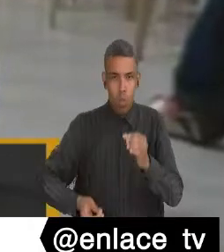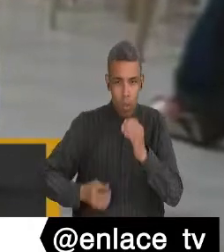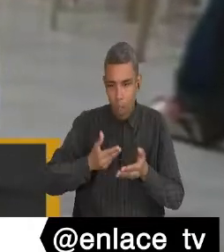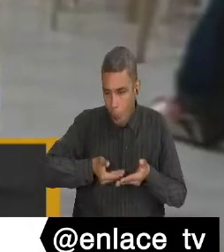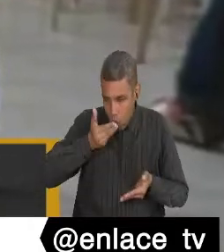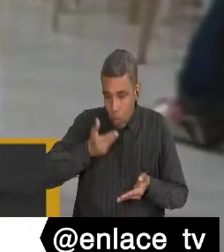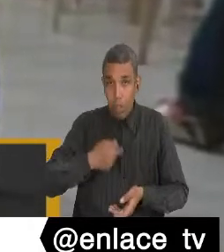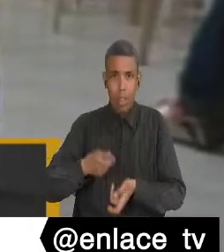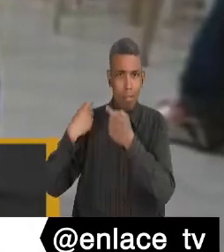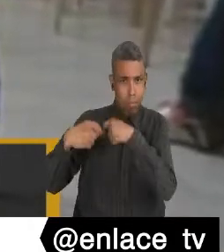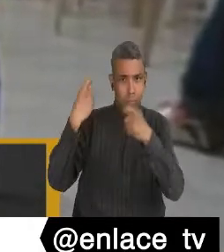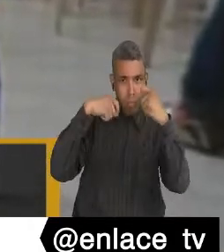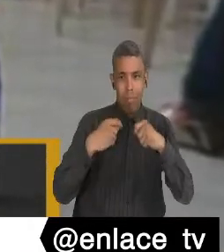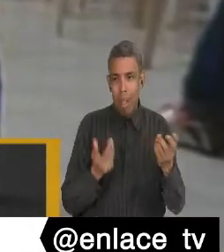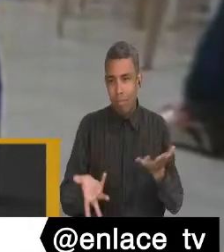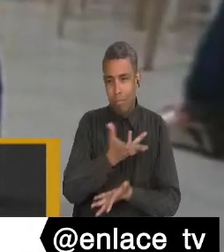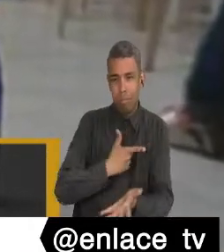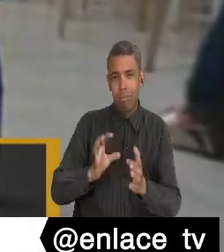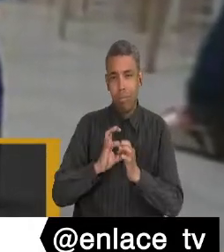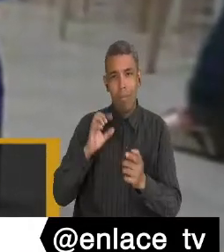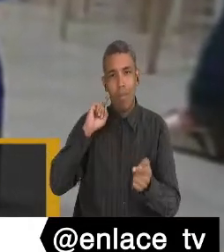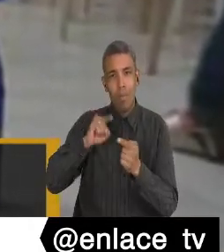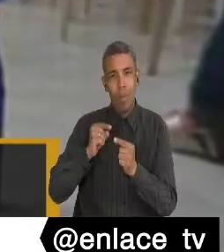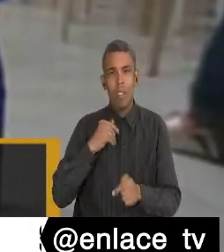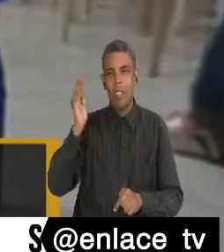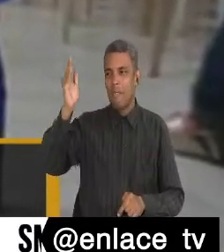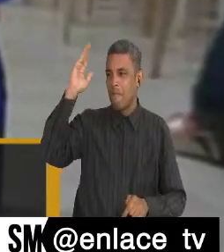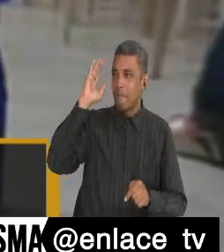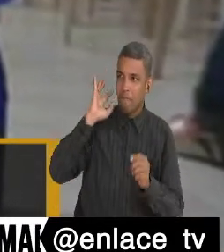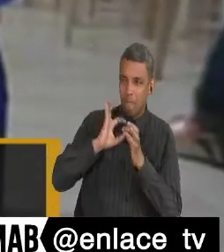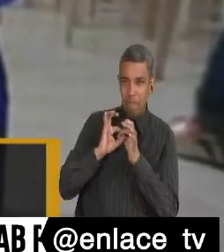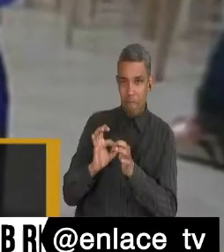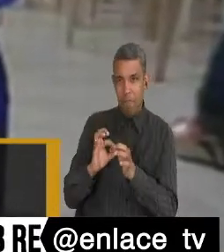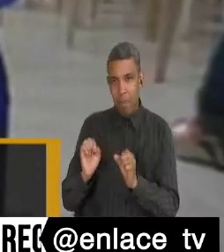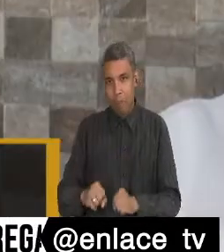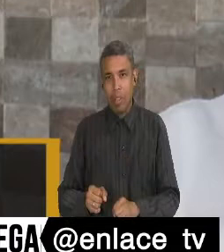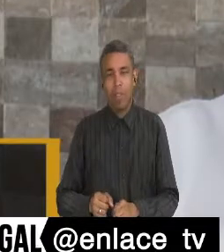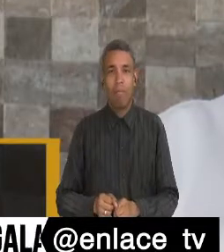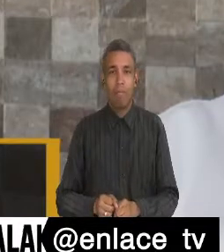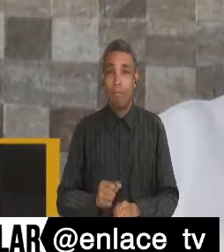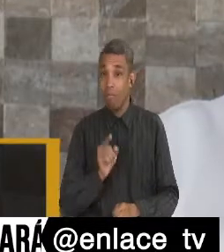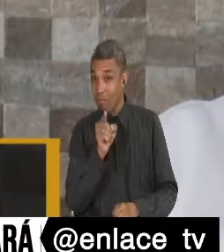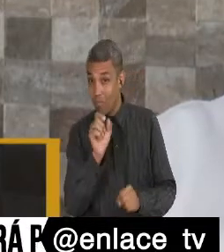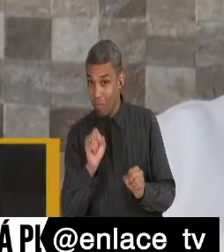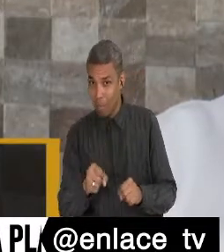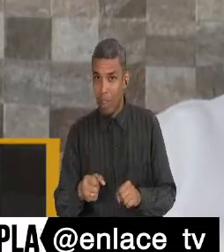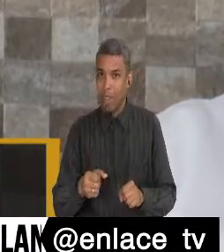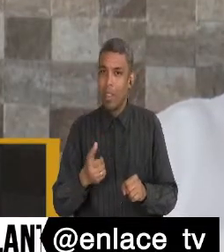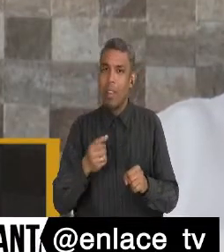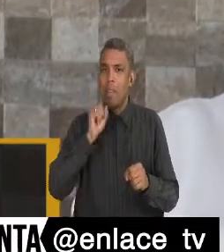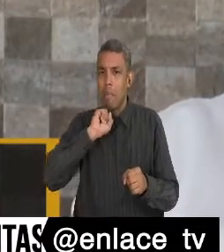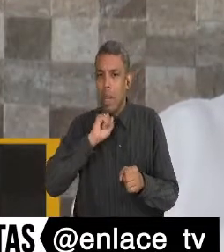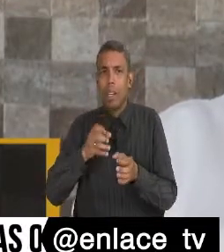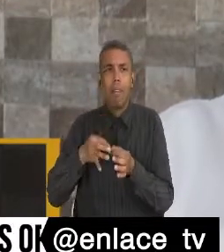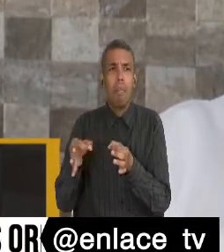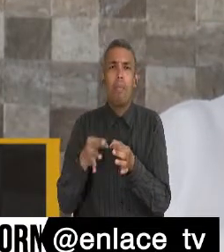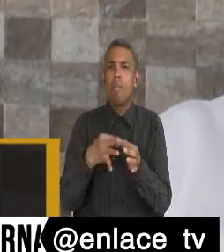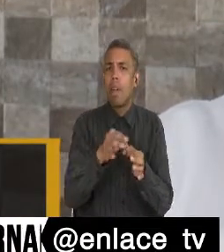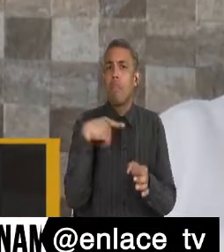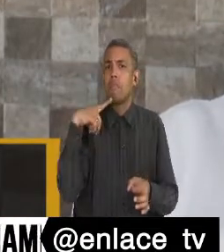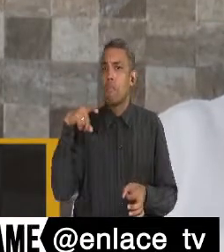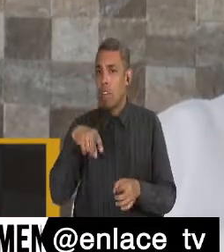fe, ¿no?, de las personas. Y de toda la comunidad de Barranca Bermeja y sus alrededores, todos los demás pueblos y ciudades, ya bien sea Bucaramanga, para